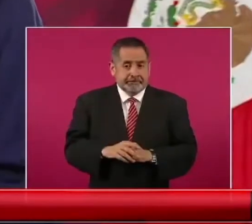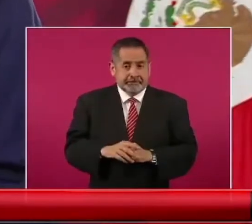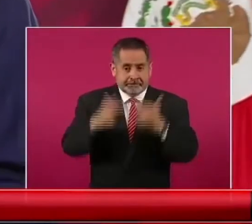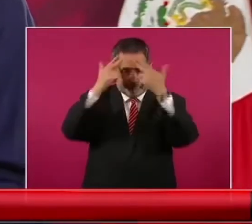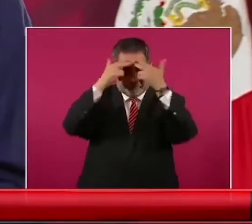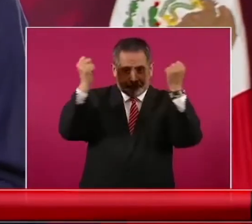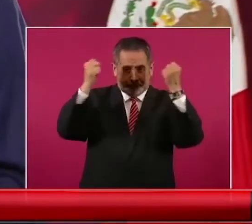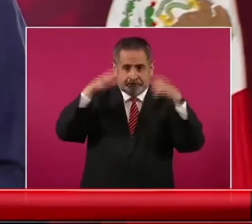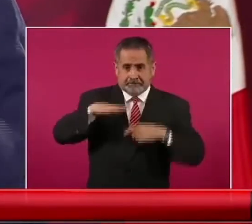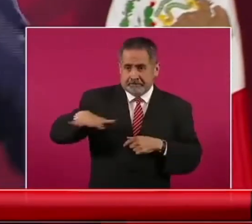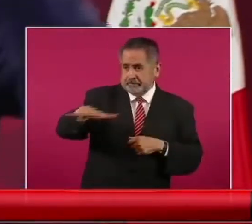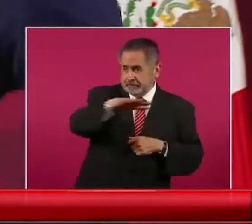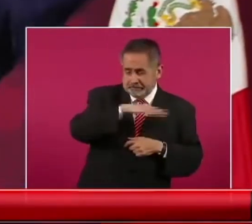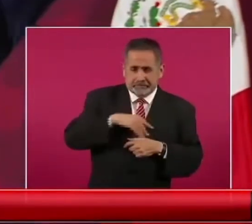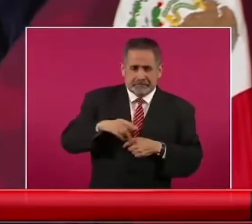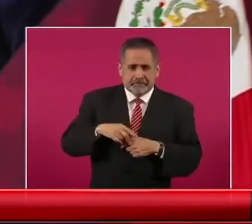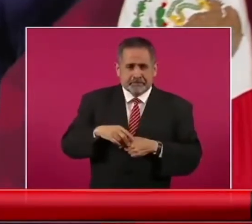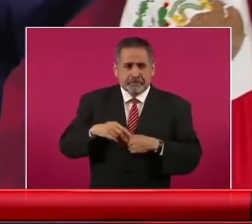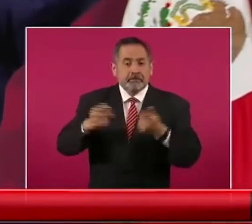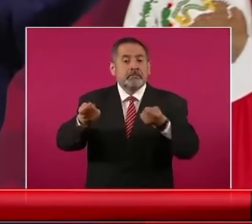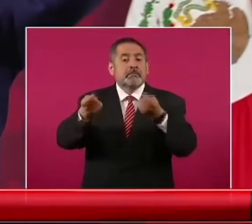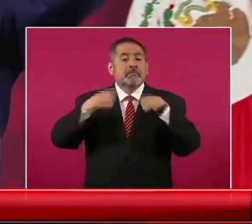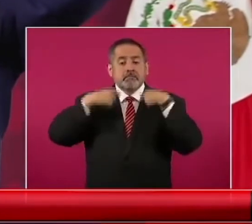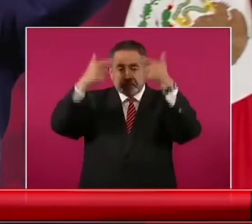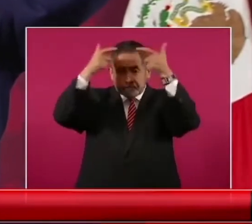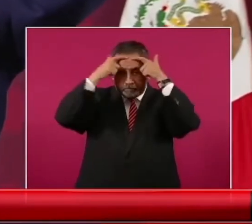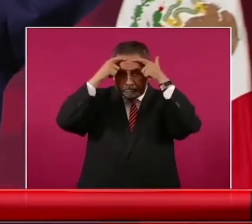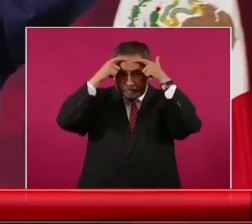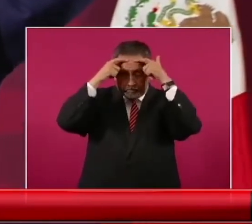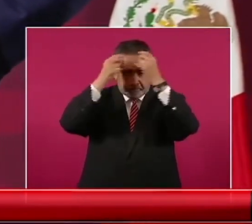Huasteca son coronas